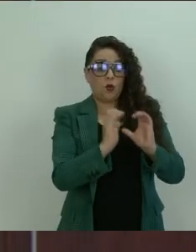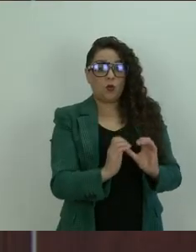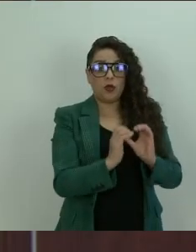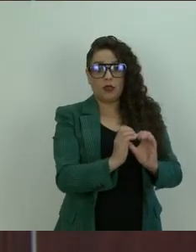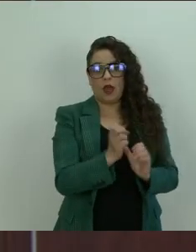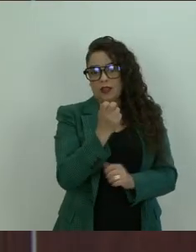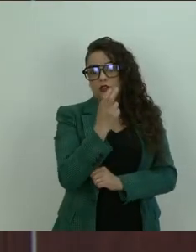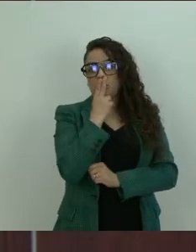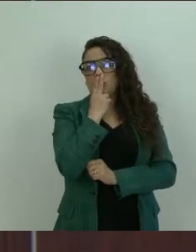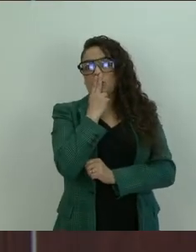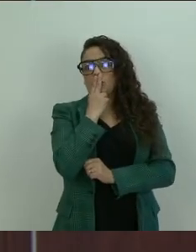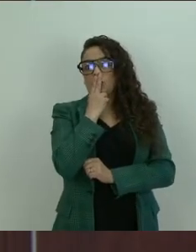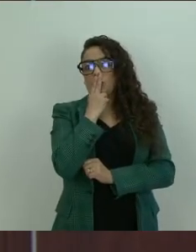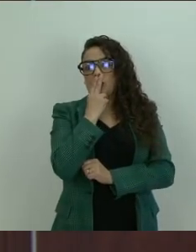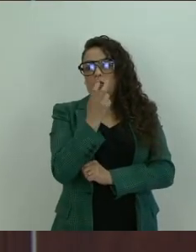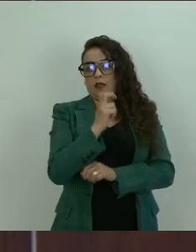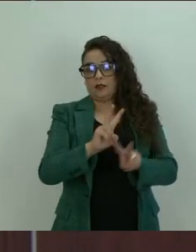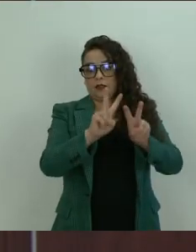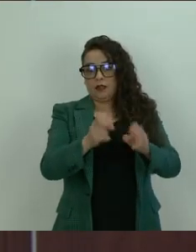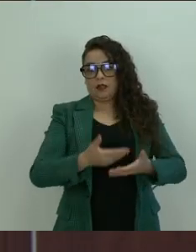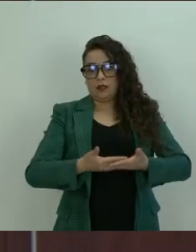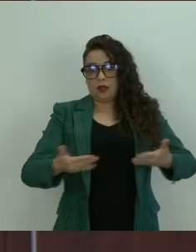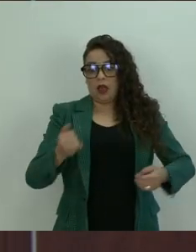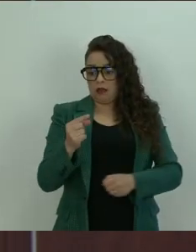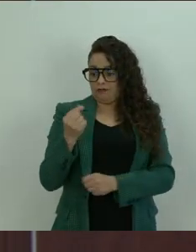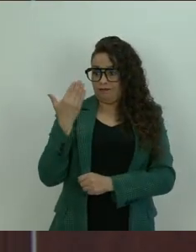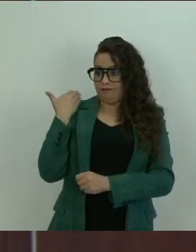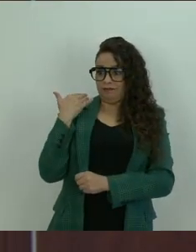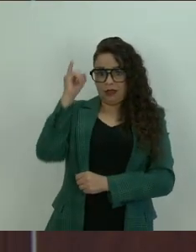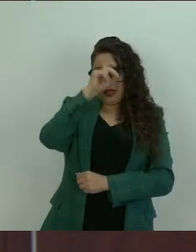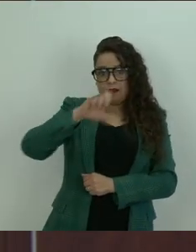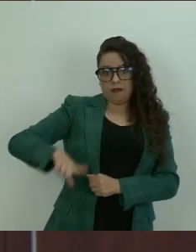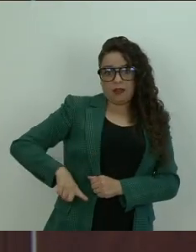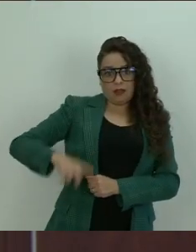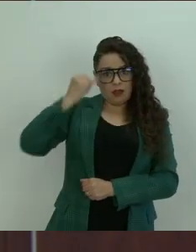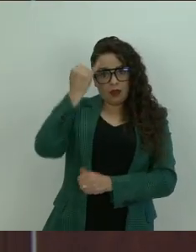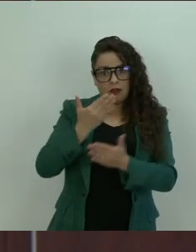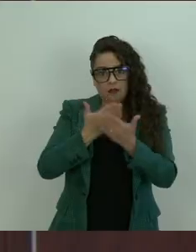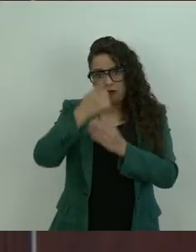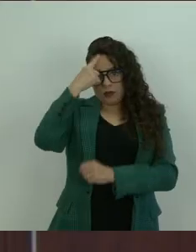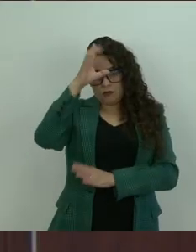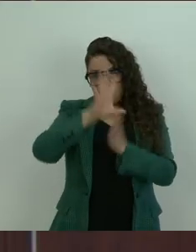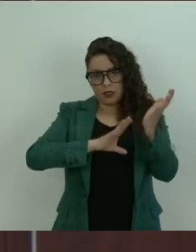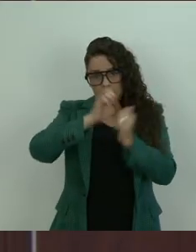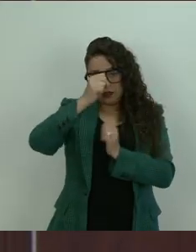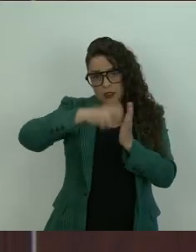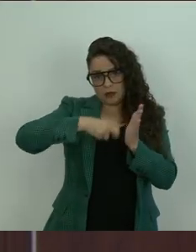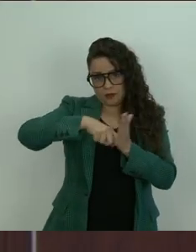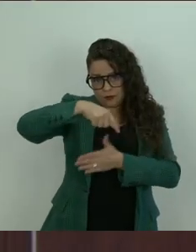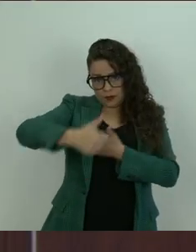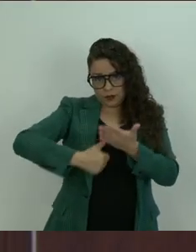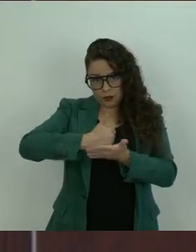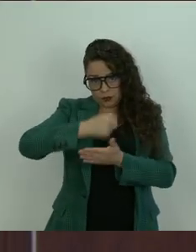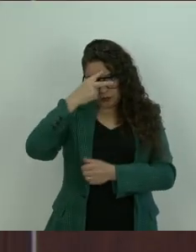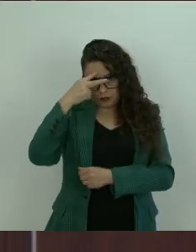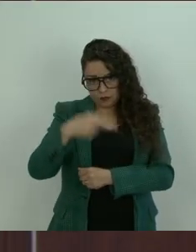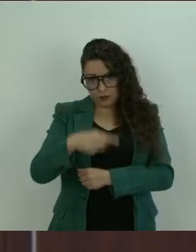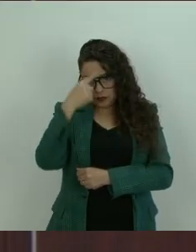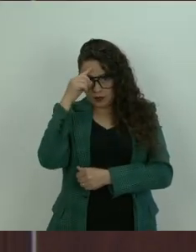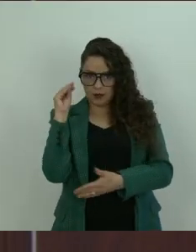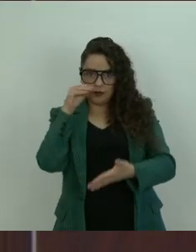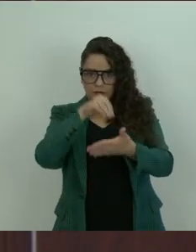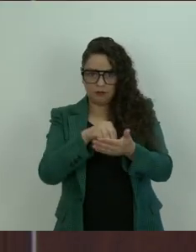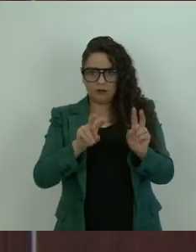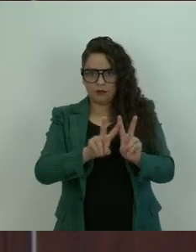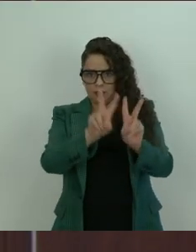y que la jefa de gobierno ya acaba de anunciar una iniciativa de reformas a la Constitución de la Ciudad de México para incluir el tema de